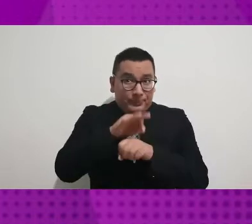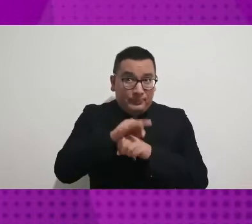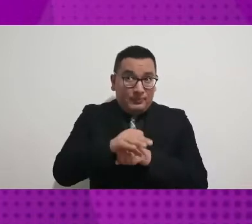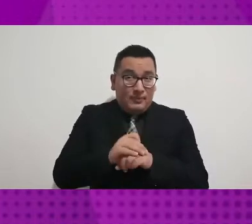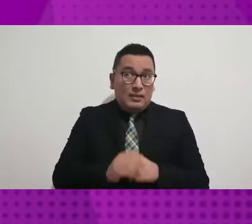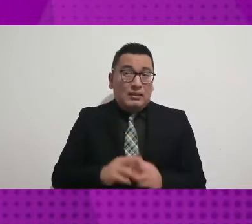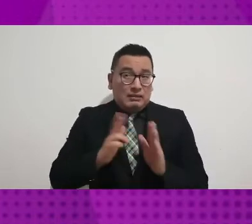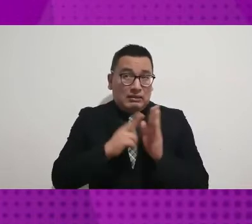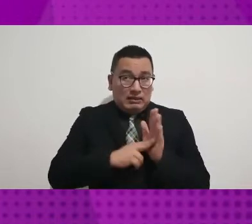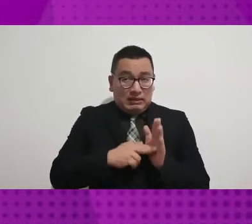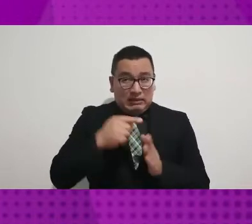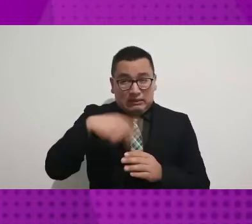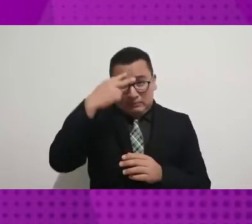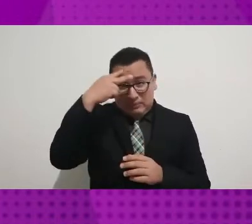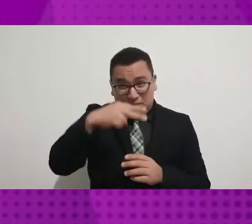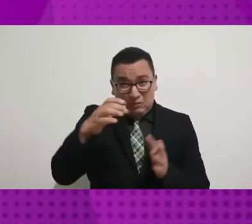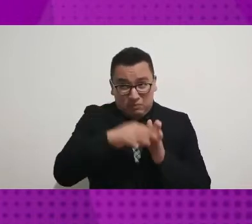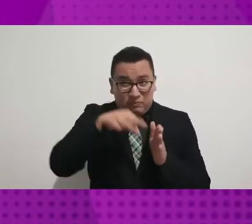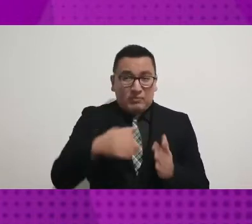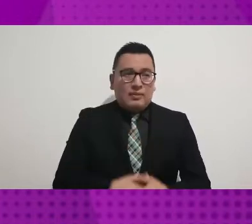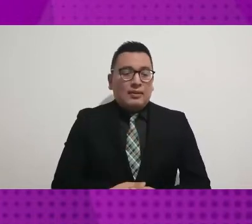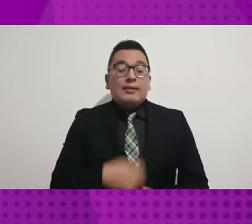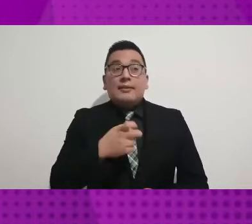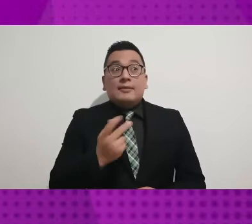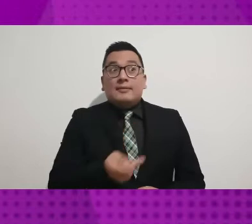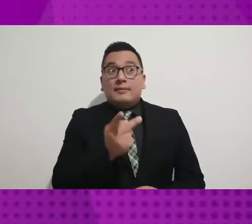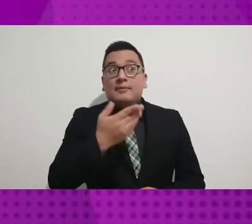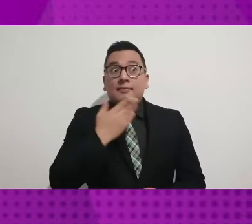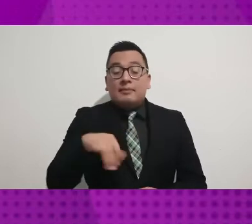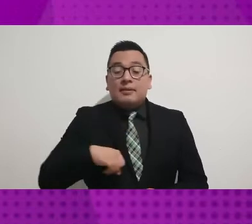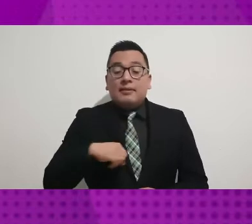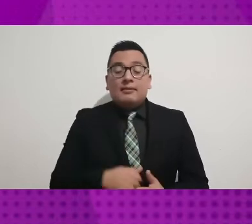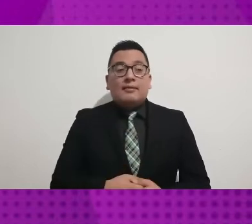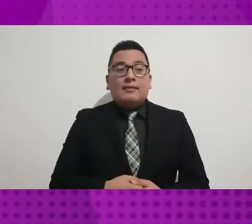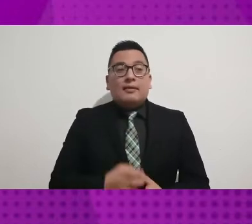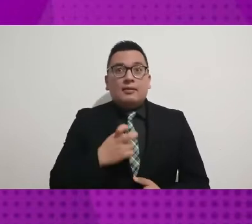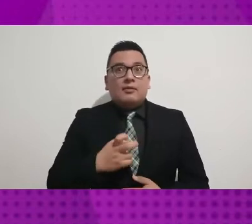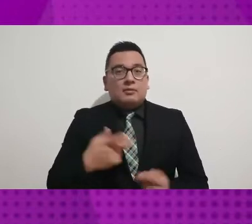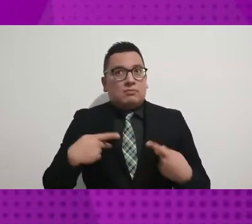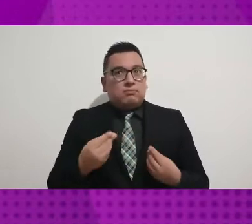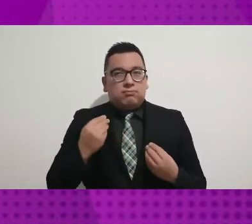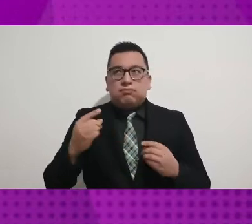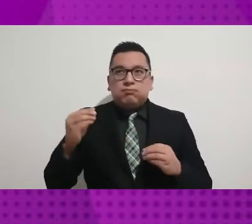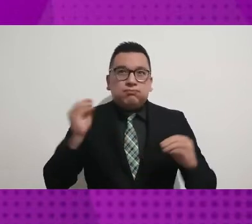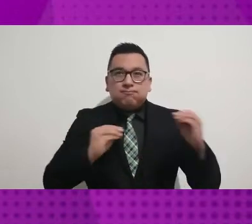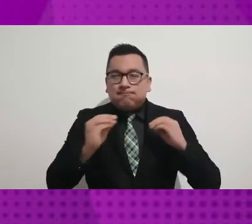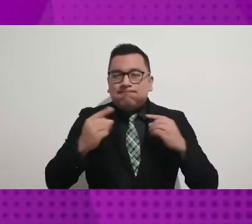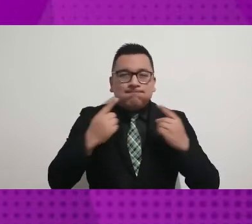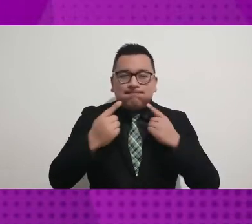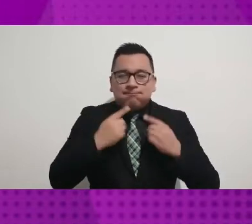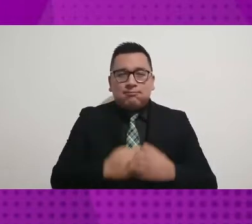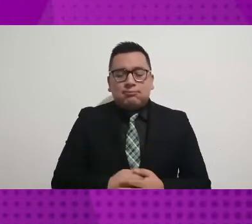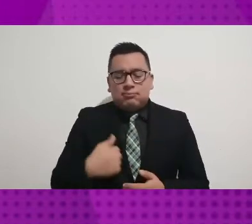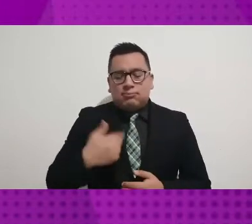pendiente beneficiaría al sistema electoral mexicano, o cómo lo ves? Buenísima pregunta. La verdad es que es un tema muy debatible,